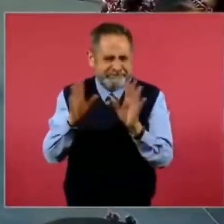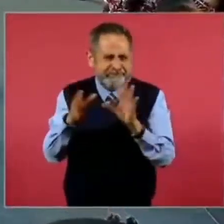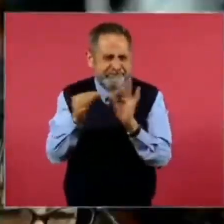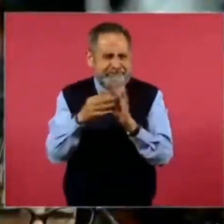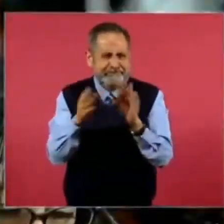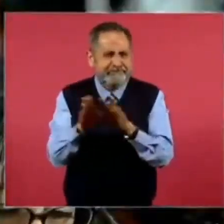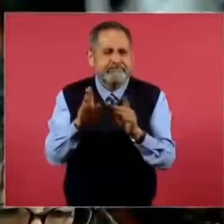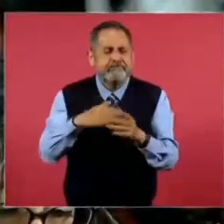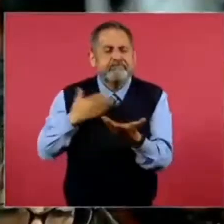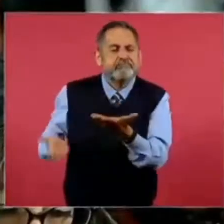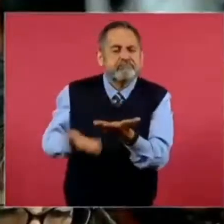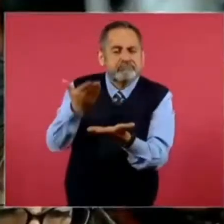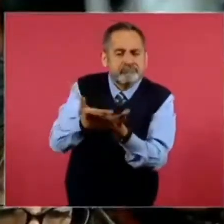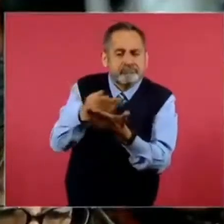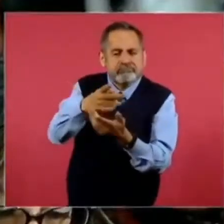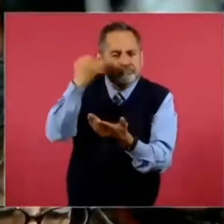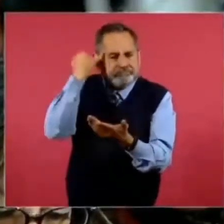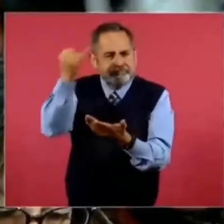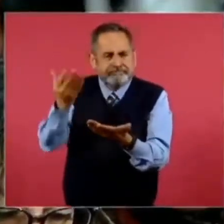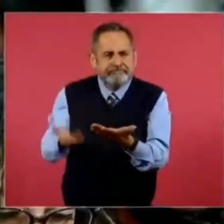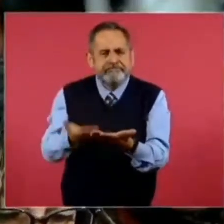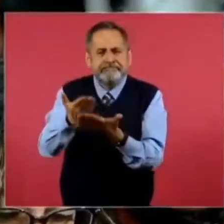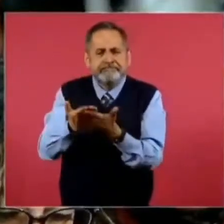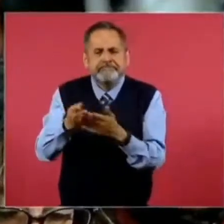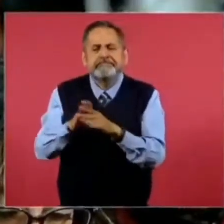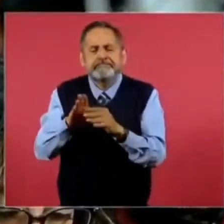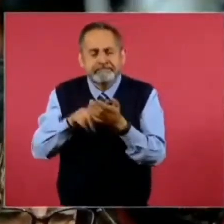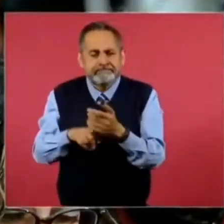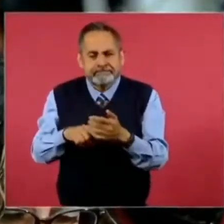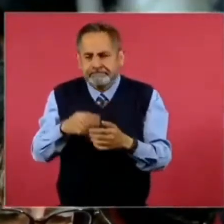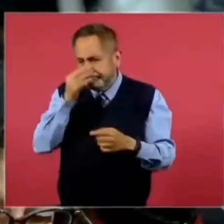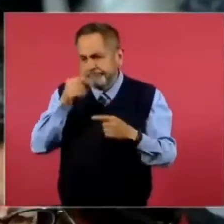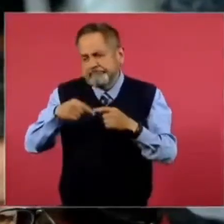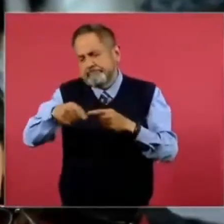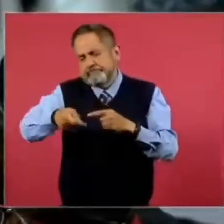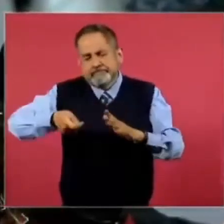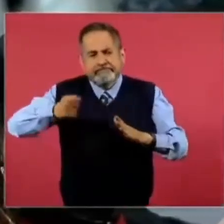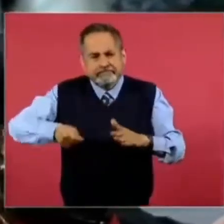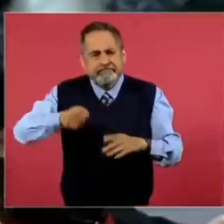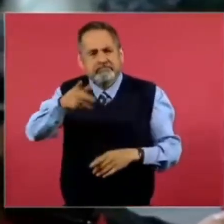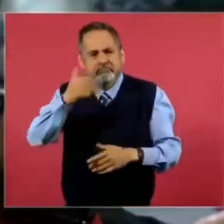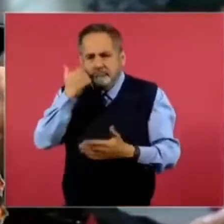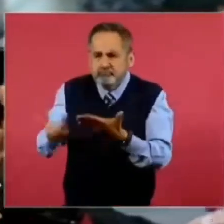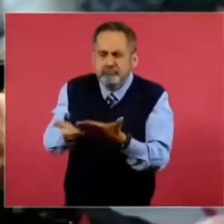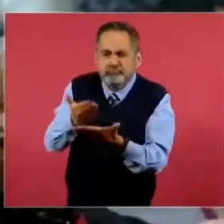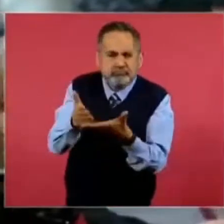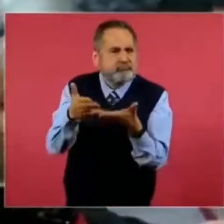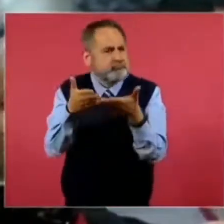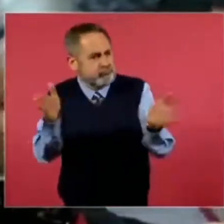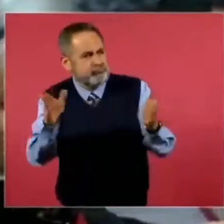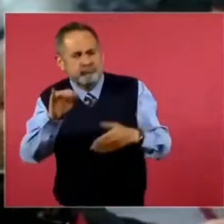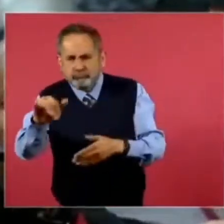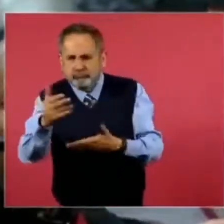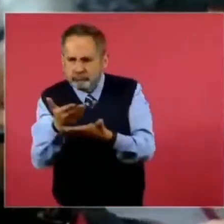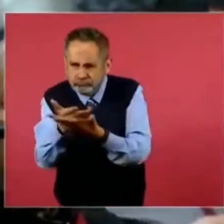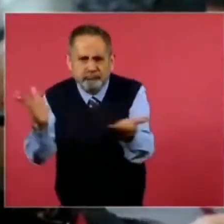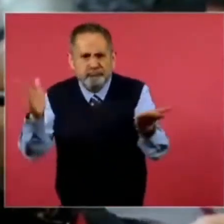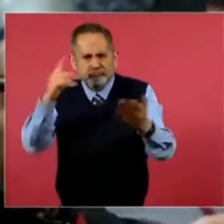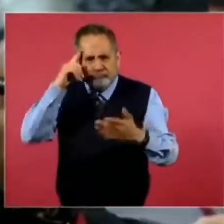de esta propuesta que usted está haciendo y que pues ya en los dictámenes se revela que usted está abriendo estos